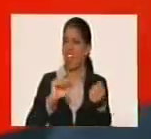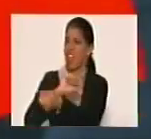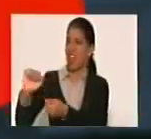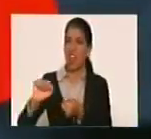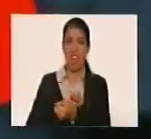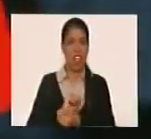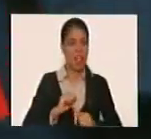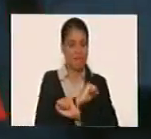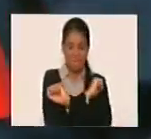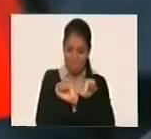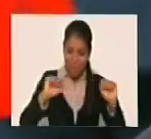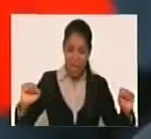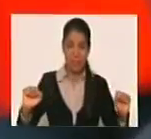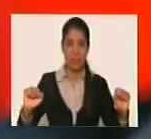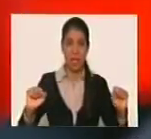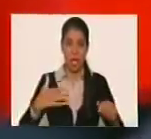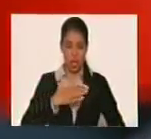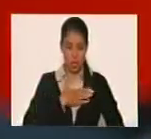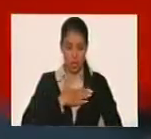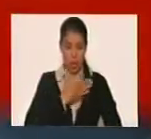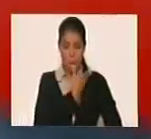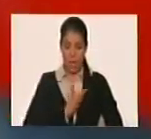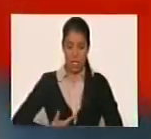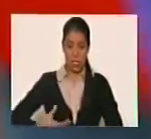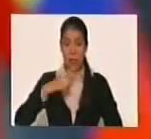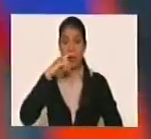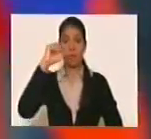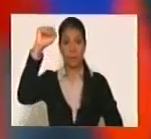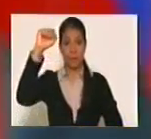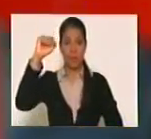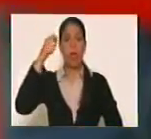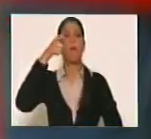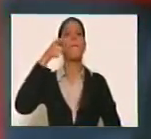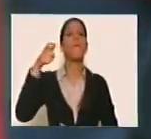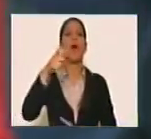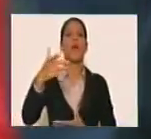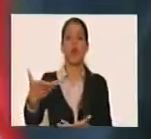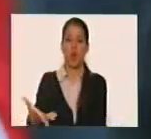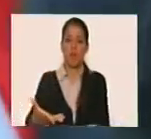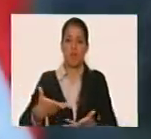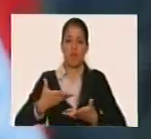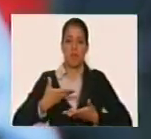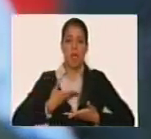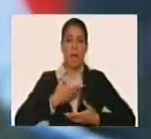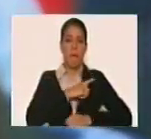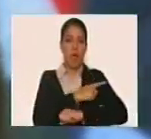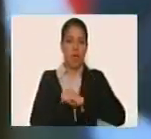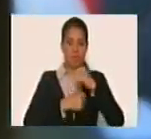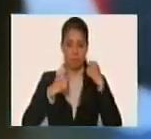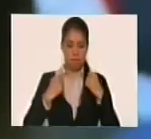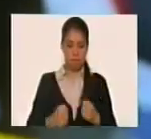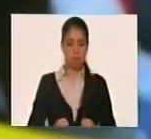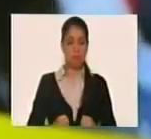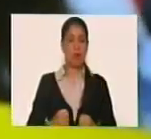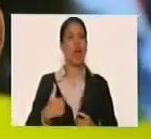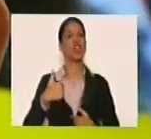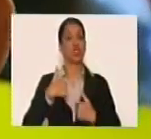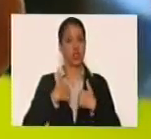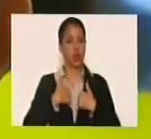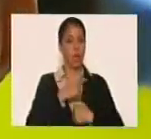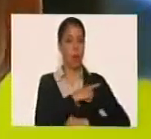El poder que yo tengo me lo dio el pueblo, me viene del pueblo. Yo le devuelvo el